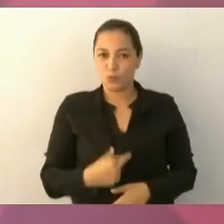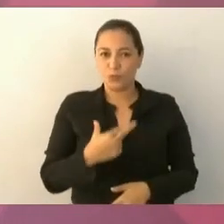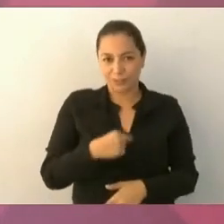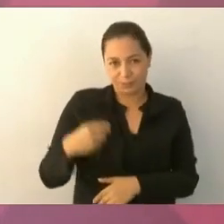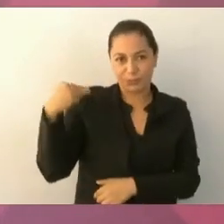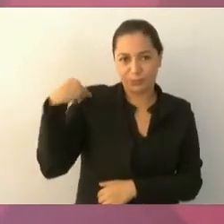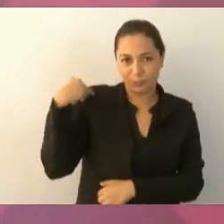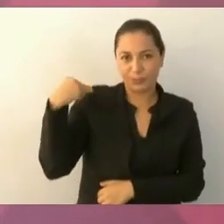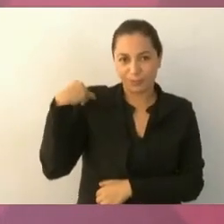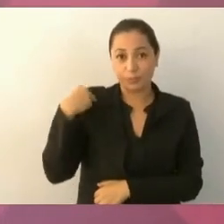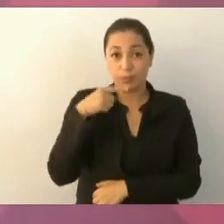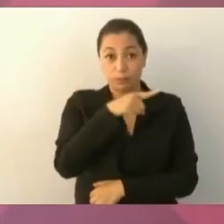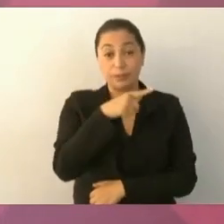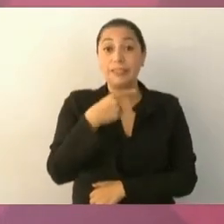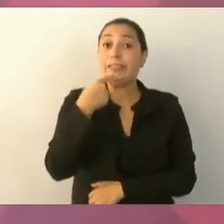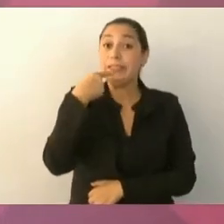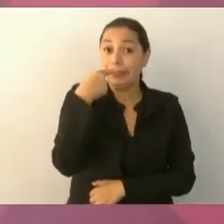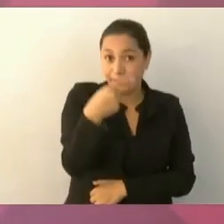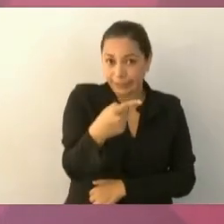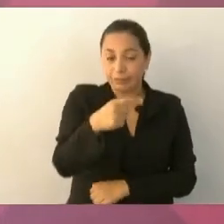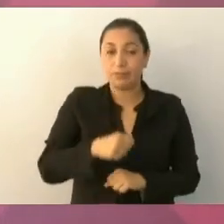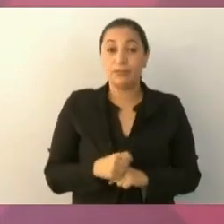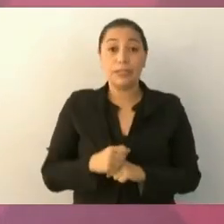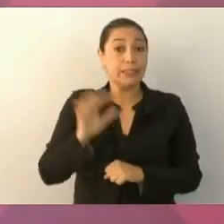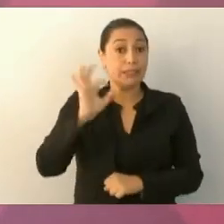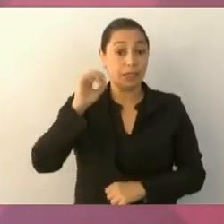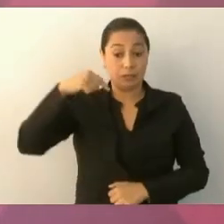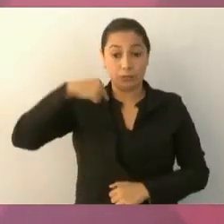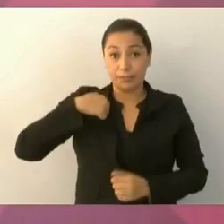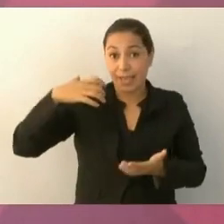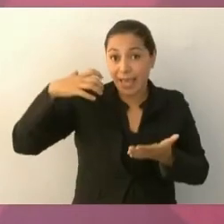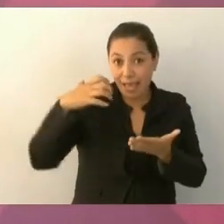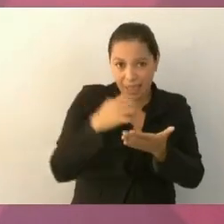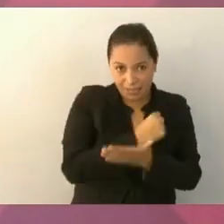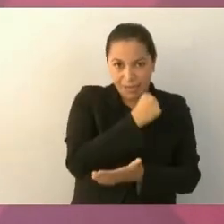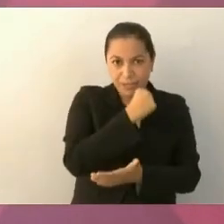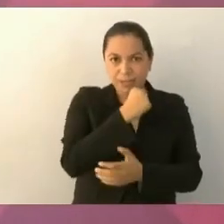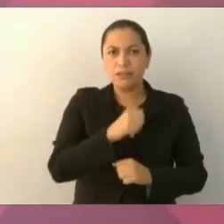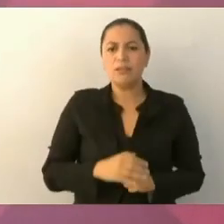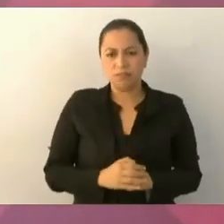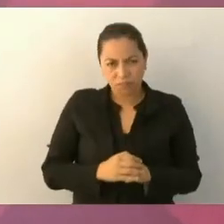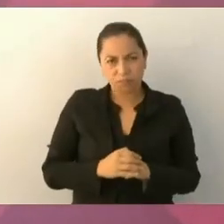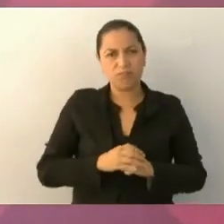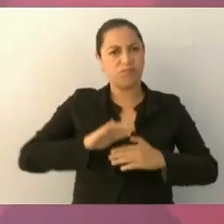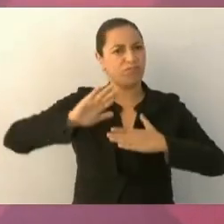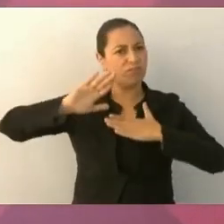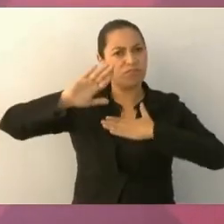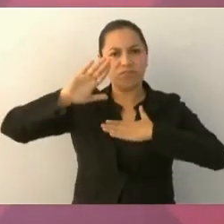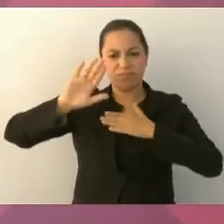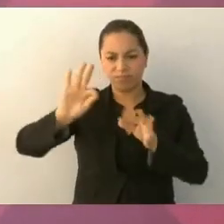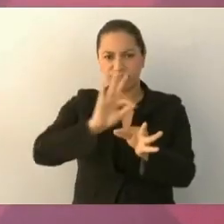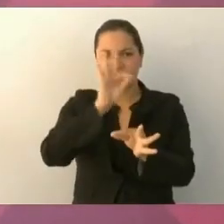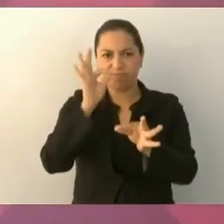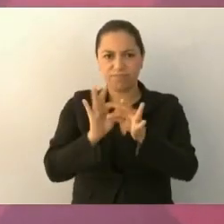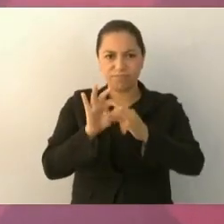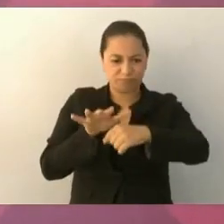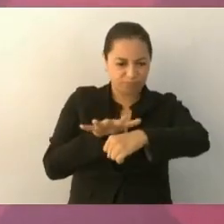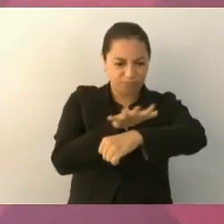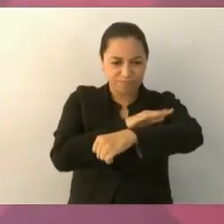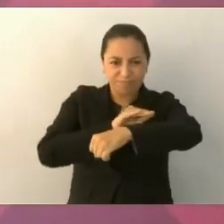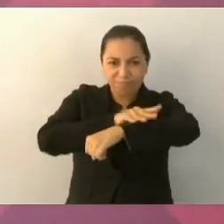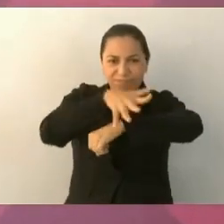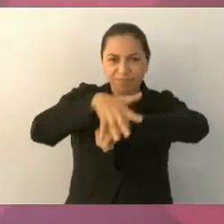Dijimos, si ganamos, se va a terminar la presa.